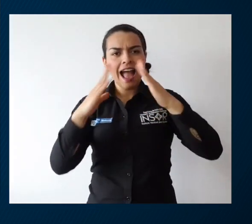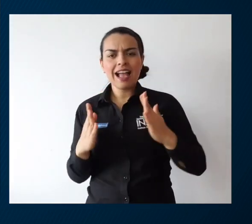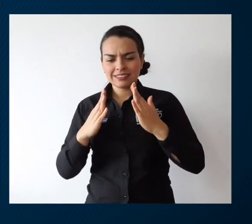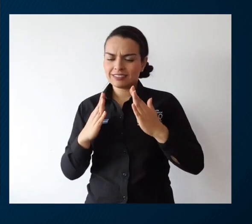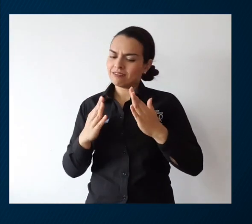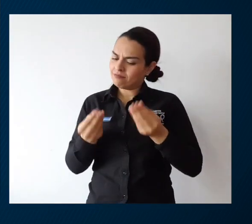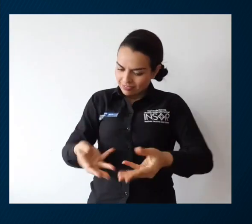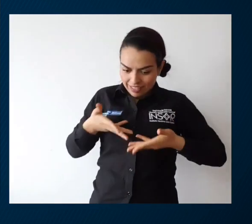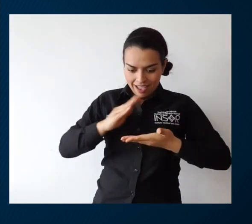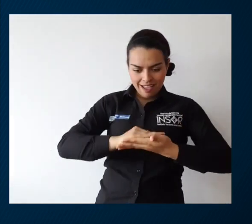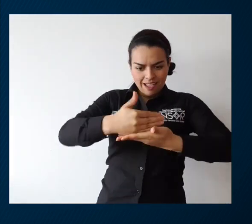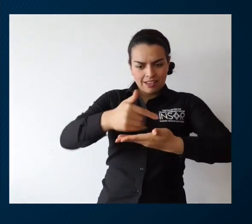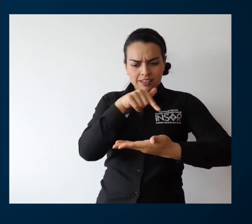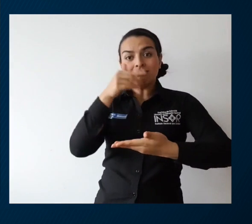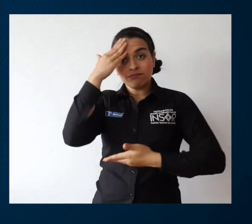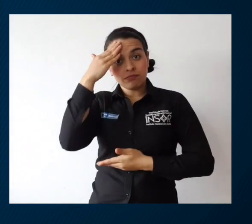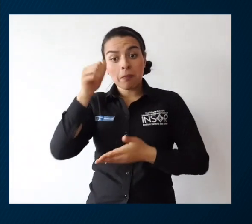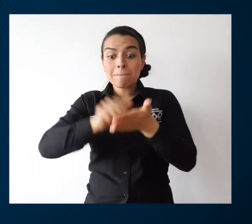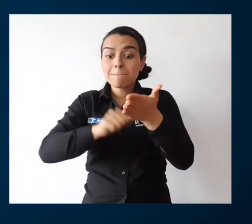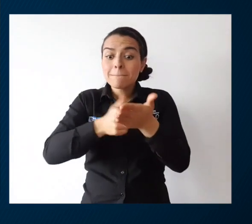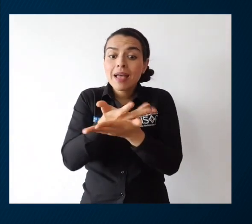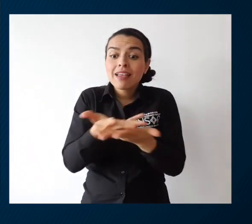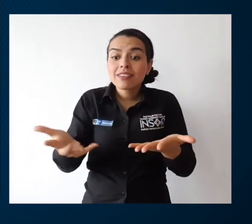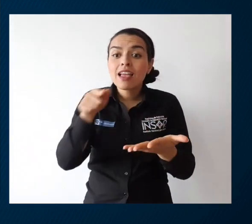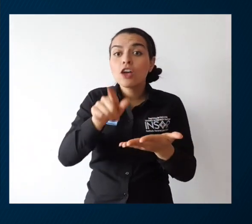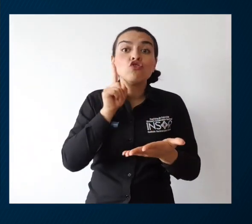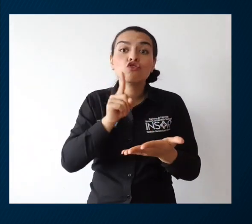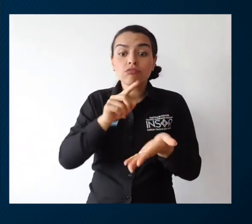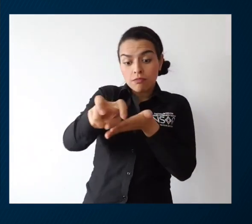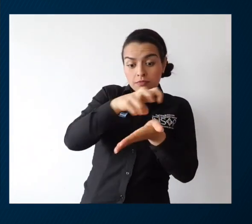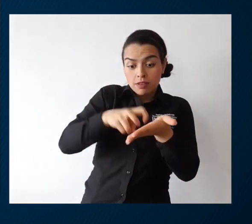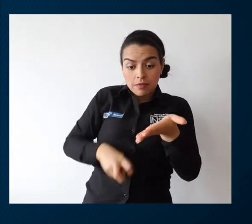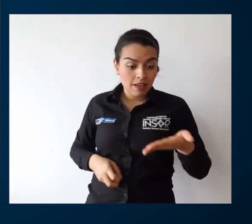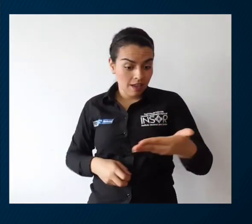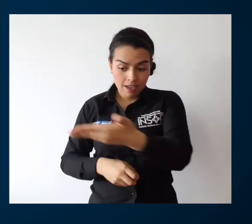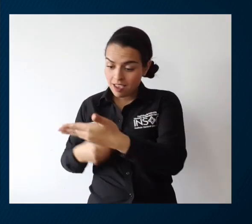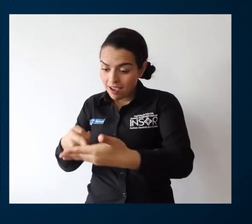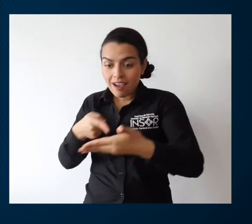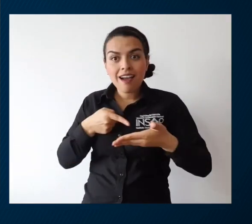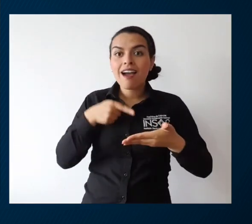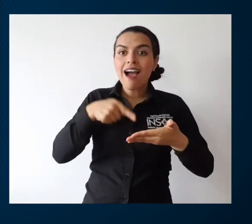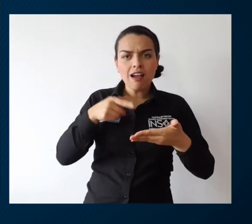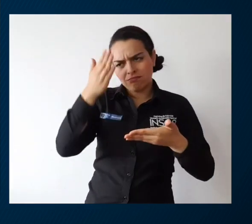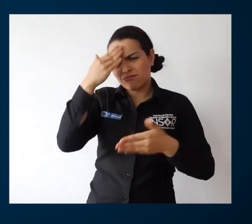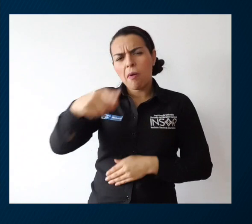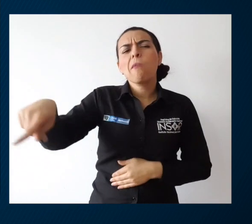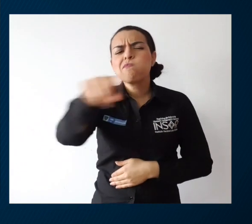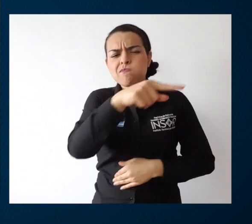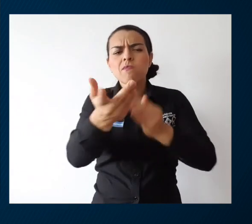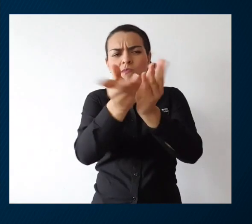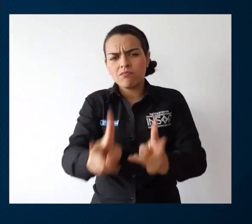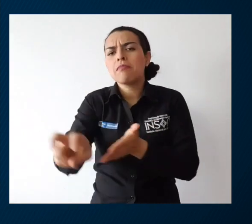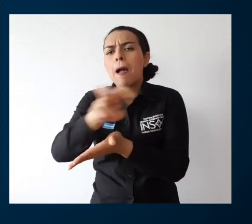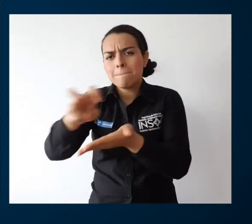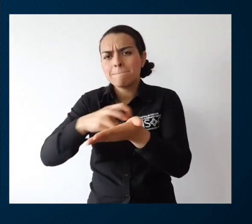casa. Como ustedes saben, el material que utilizan las personas sordas no es un material impreso como pueden utilizar